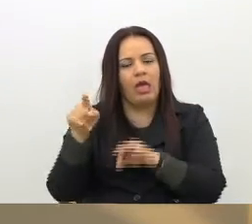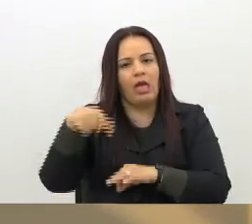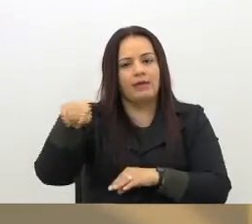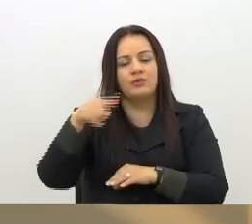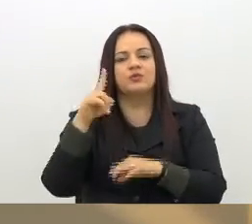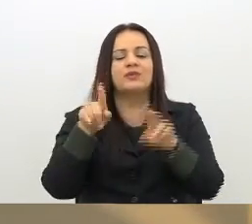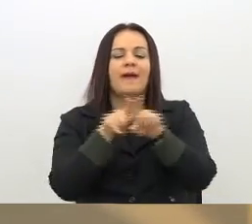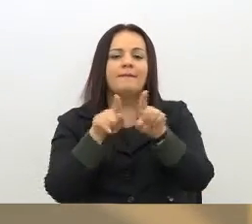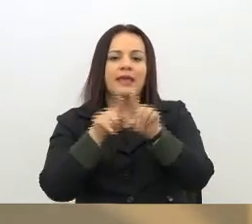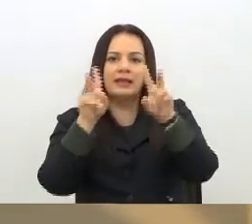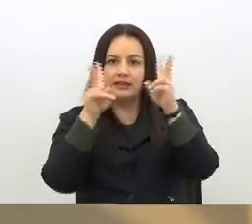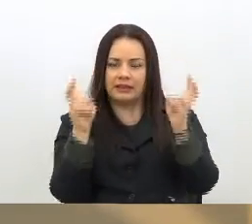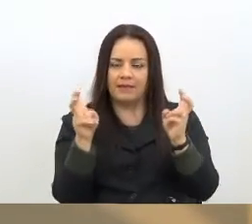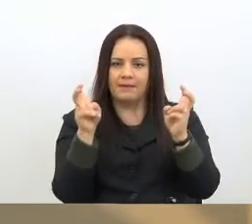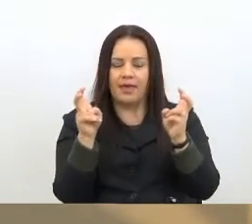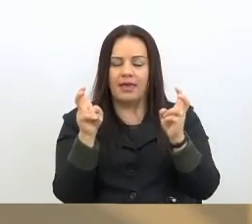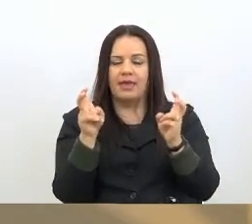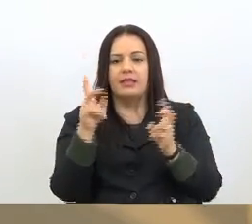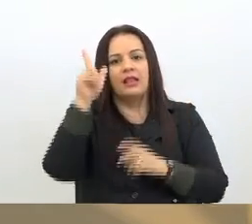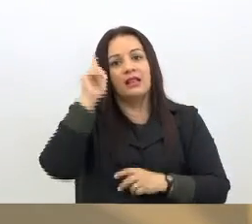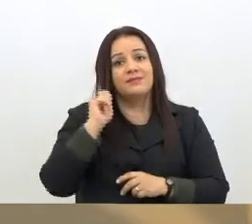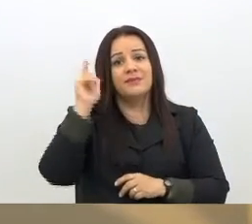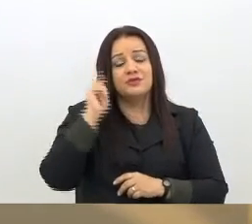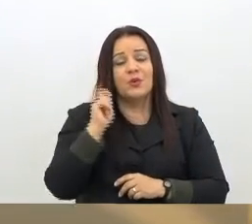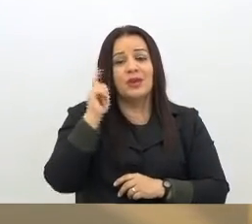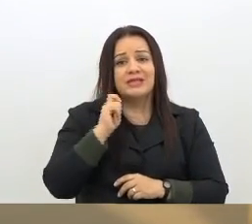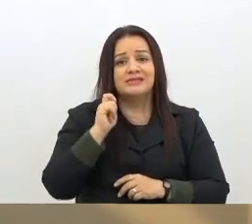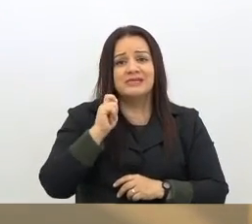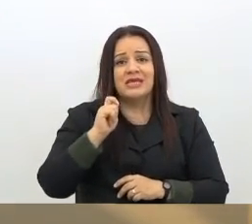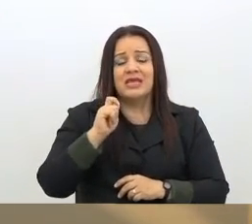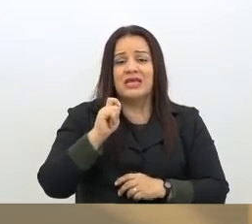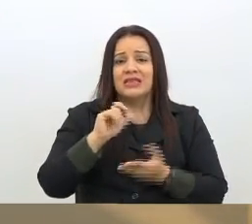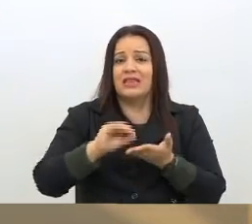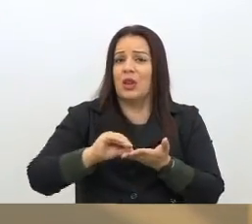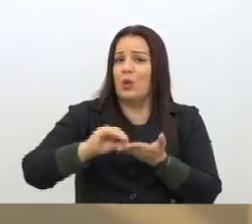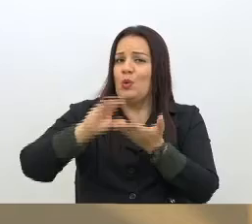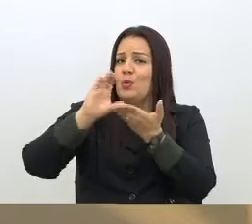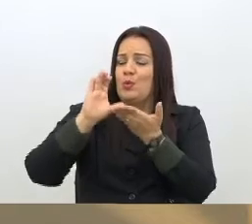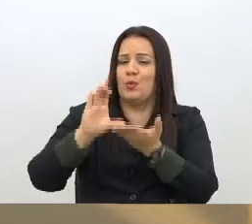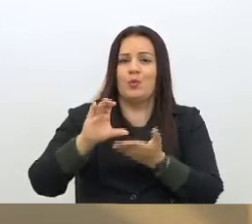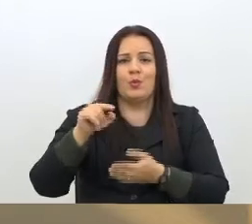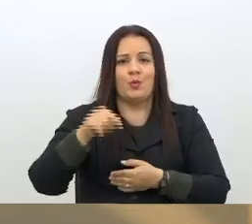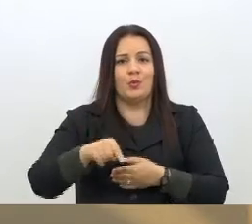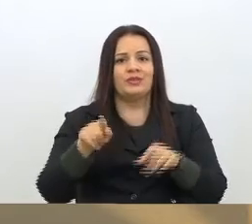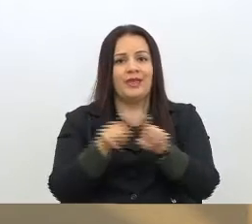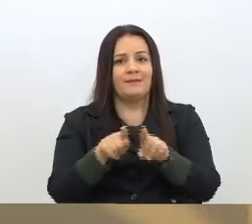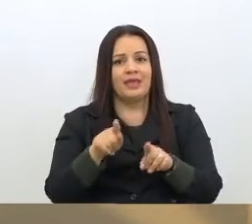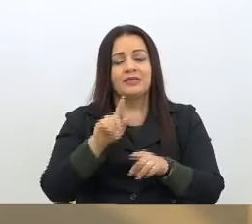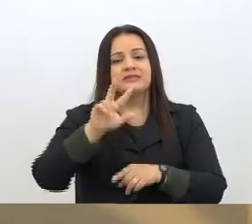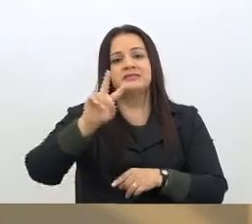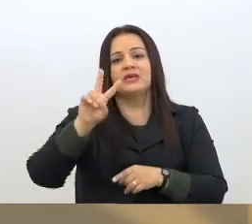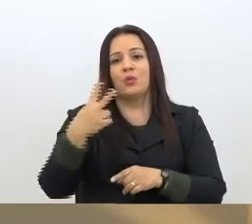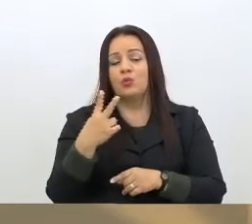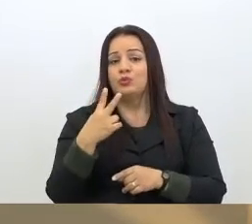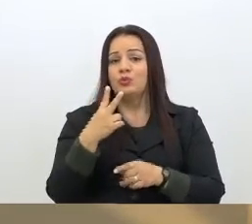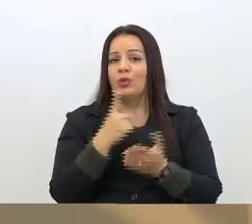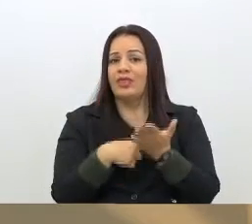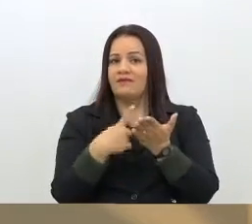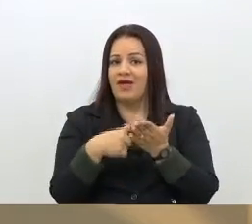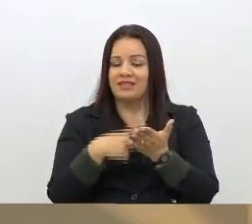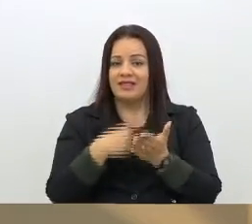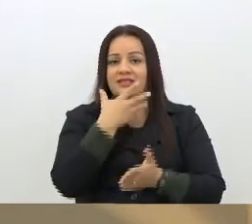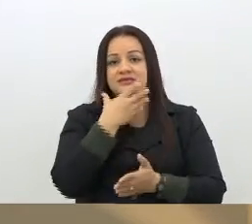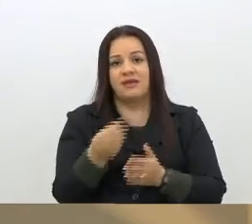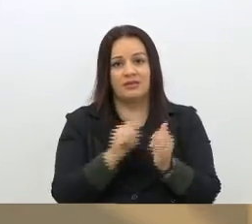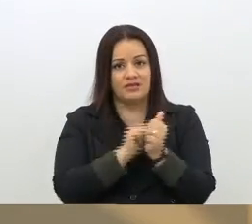las pensiones de lujo del Poder Judicial. Pasamos una ley sobre pensiones de lujo para el año pasado, se pasó en segundo debate en diciembre. Y